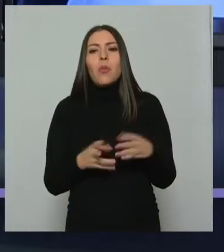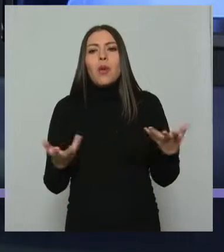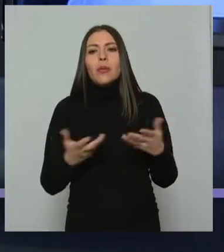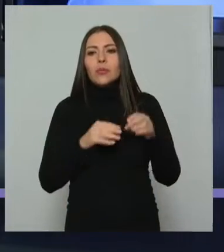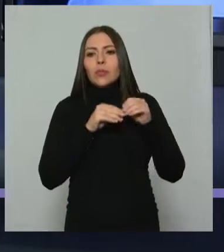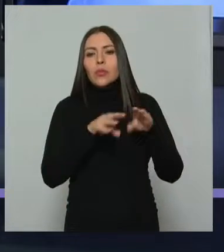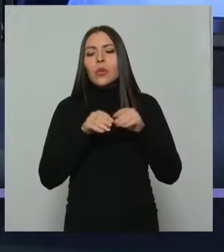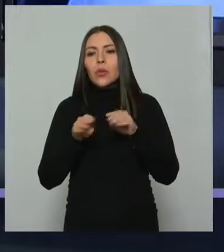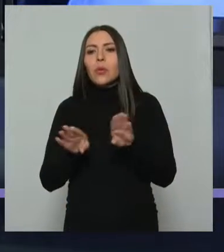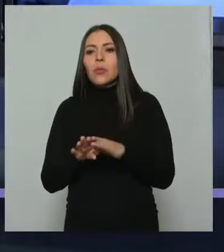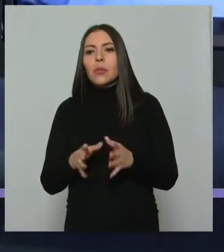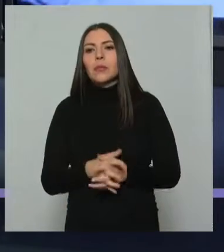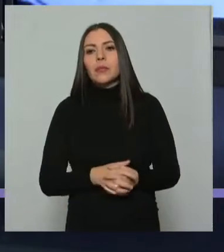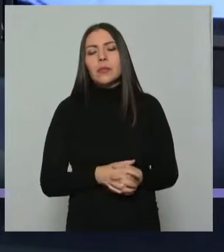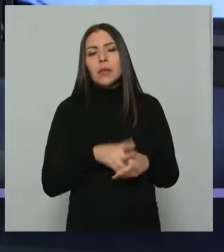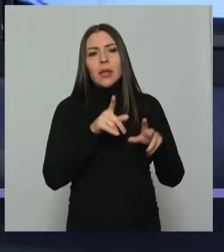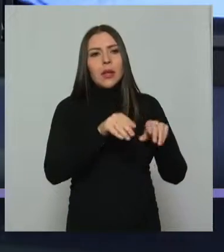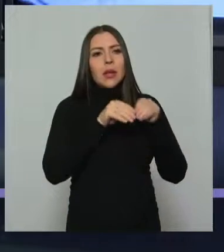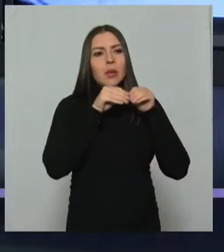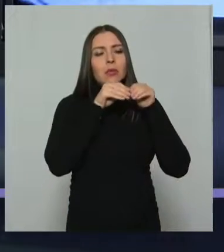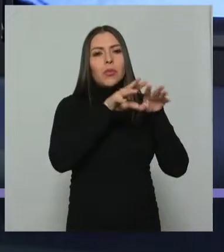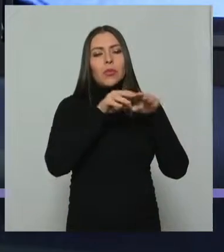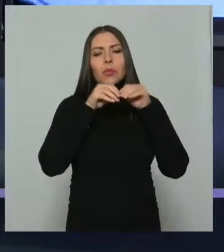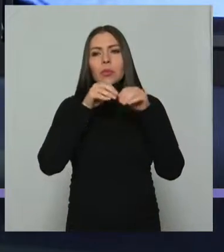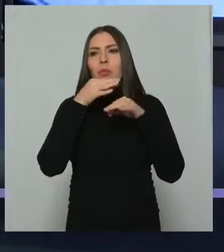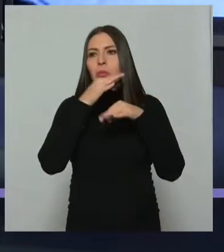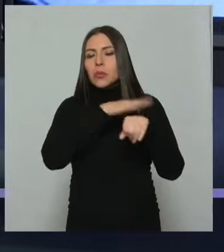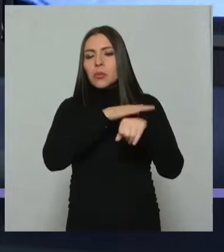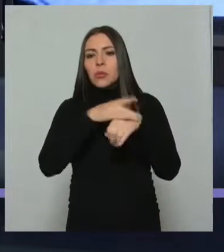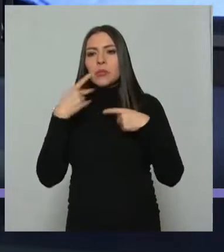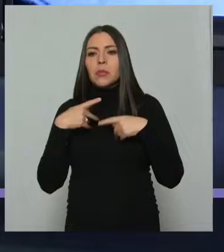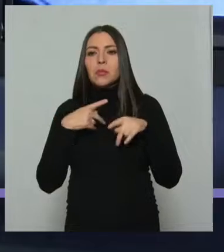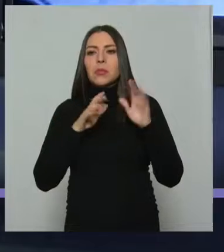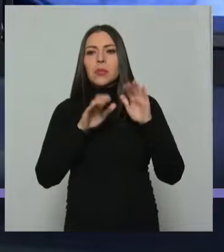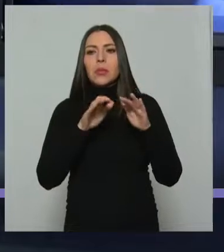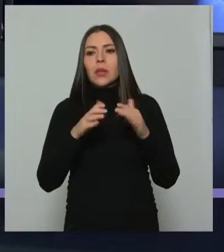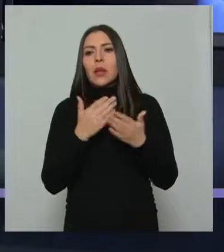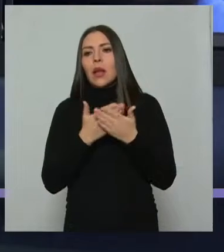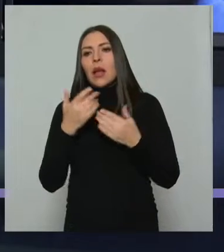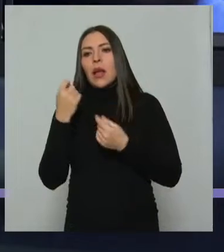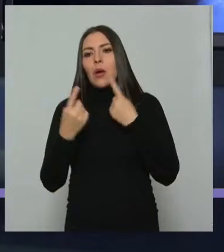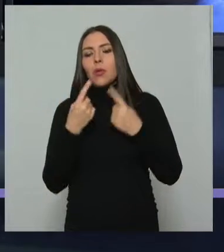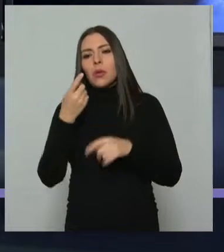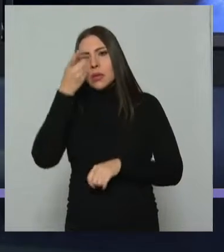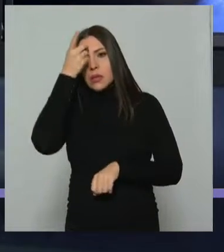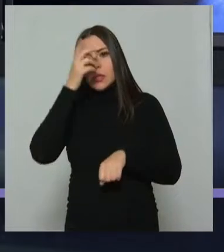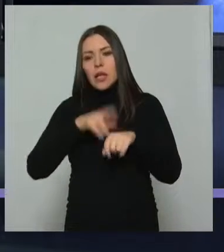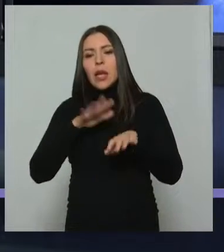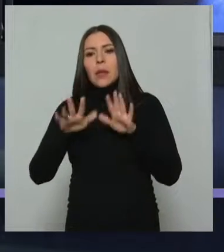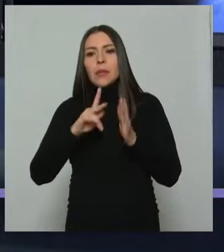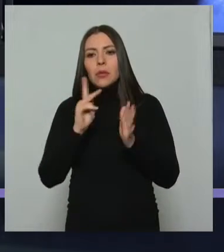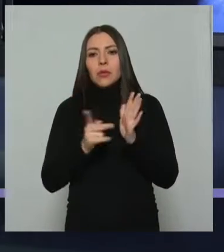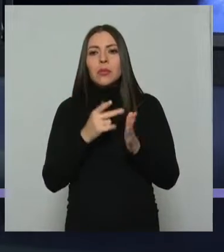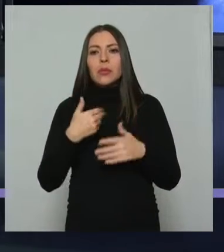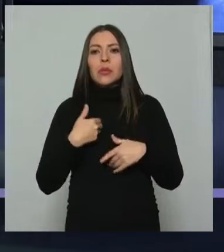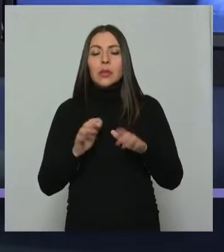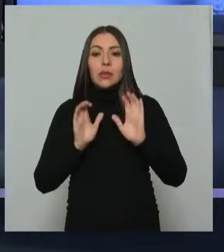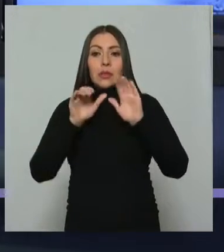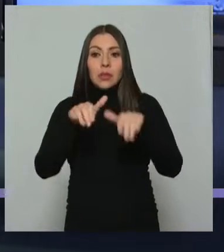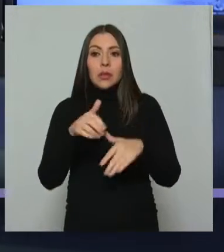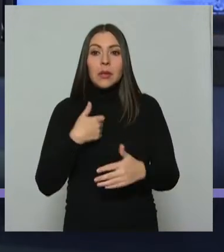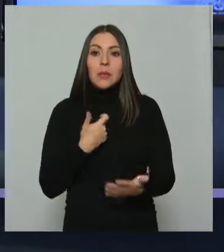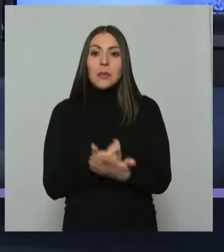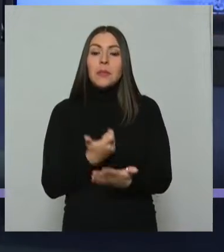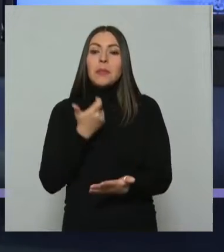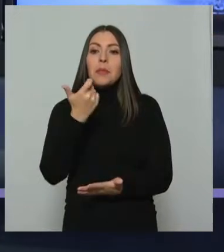veces repiten los directores, como en esta ocasión Ricardo. También yo soy director y me inscribo y pago,